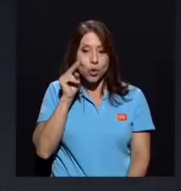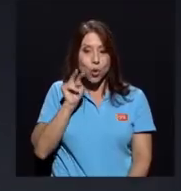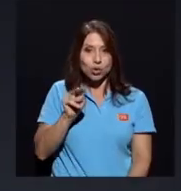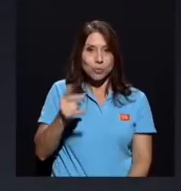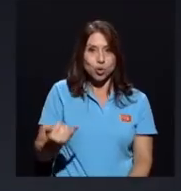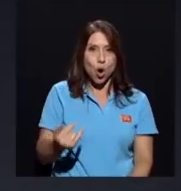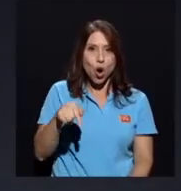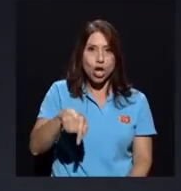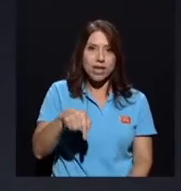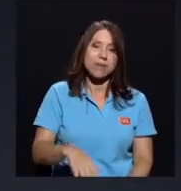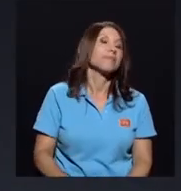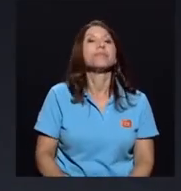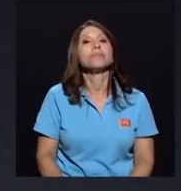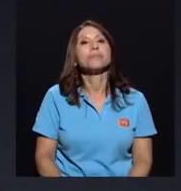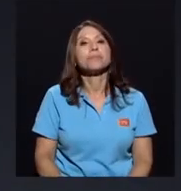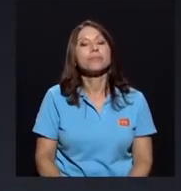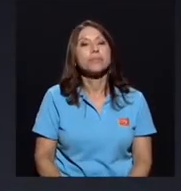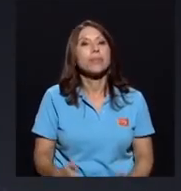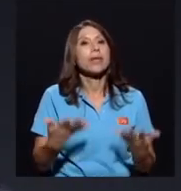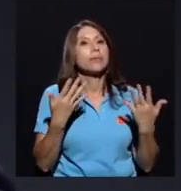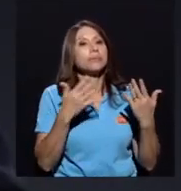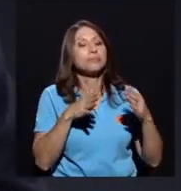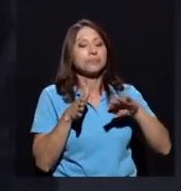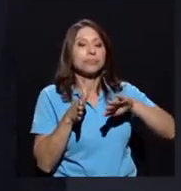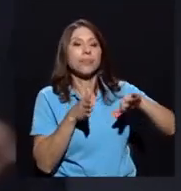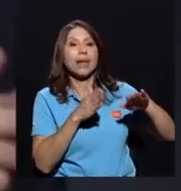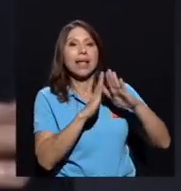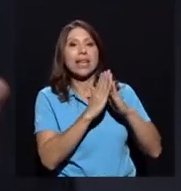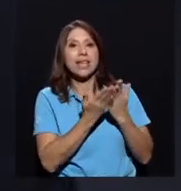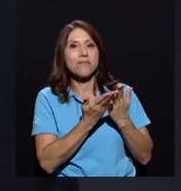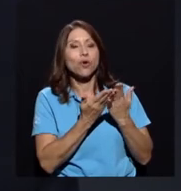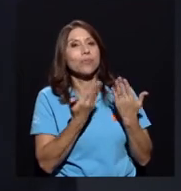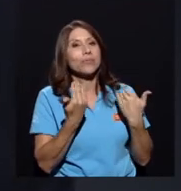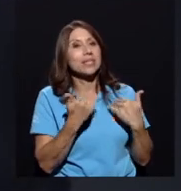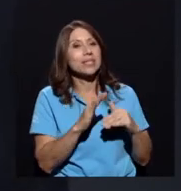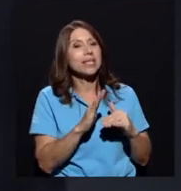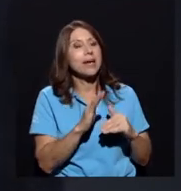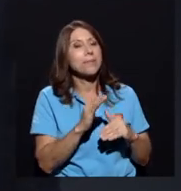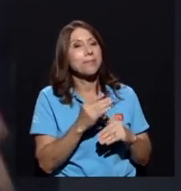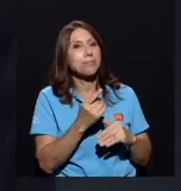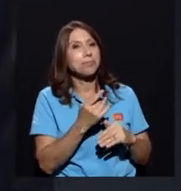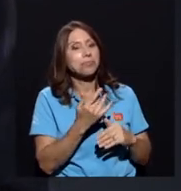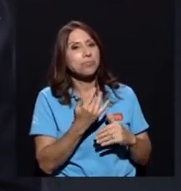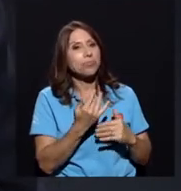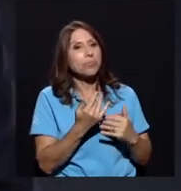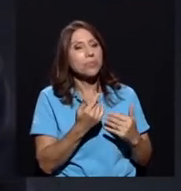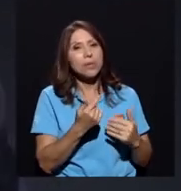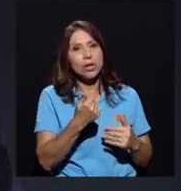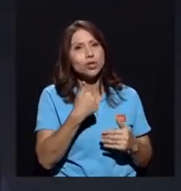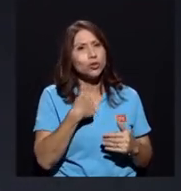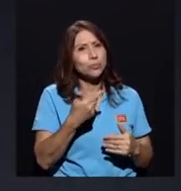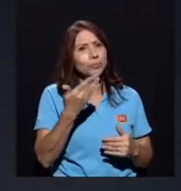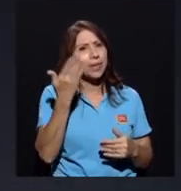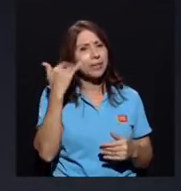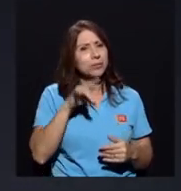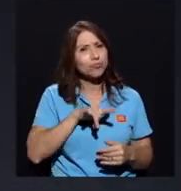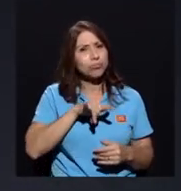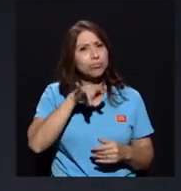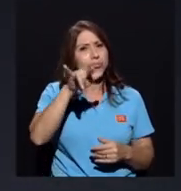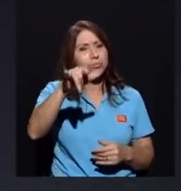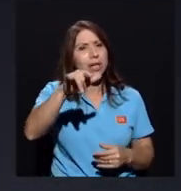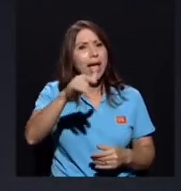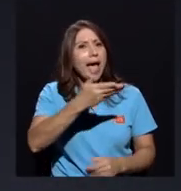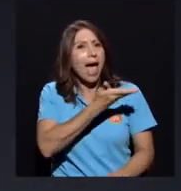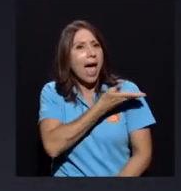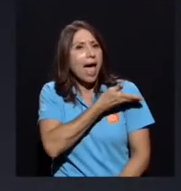saliendo unos del libro y nos queda como un minuto que en el que ya ya te lo doy estuve en antigua guatemala en el banco industrial